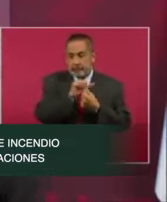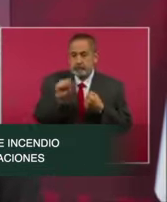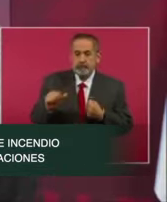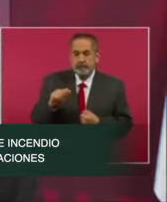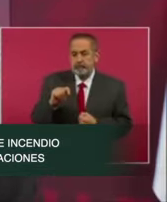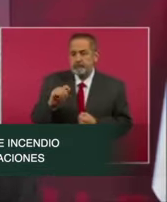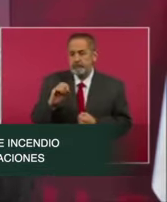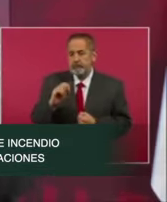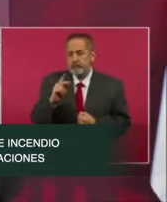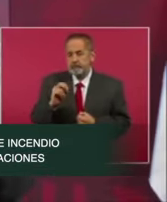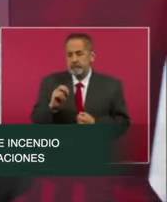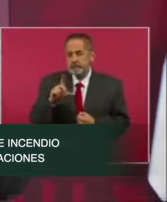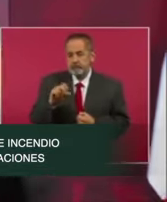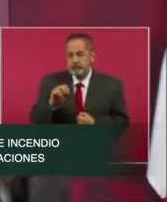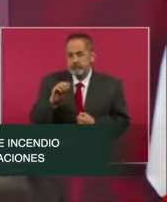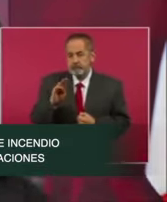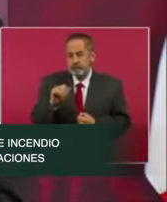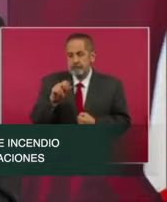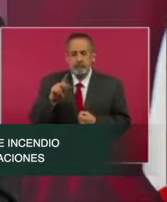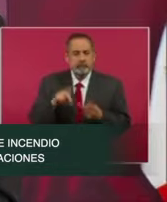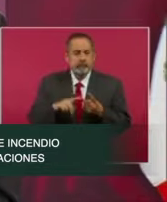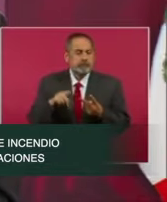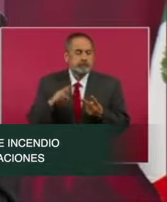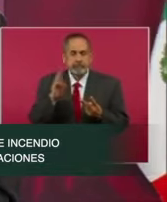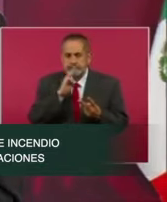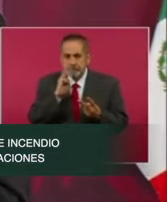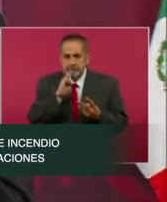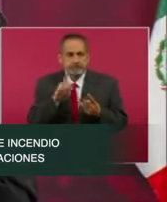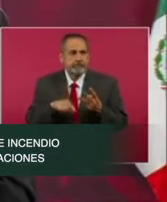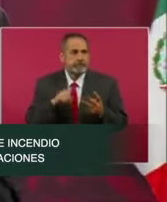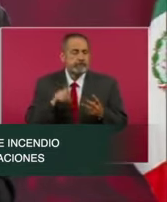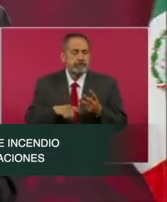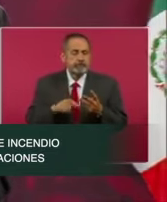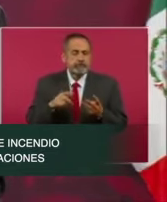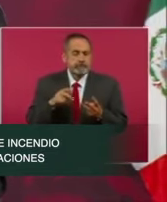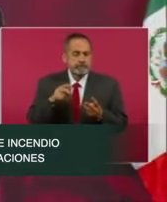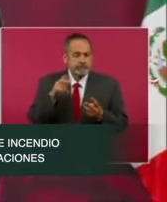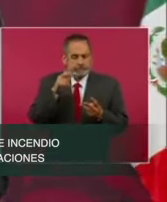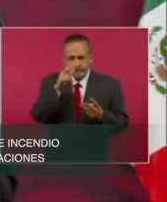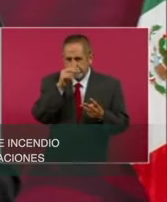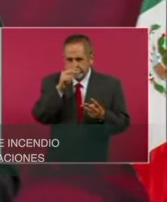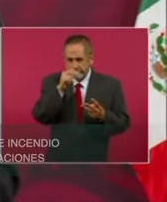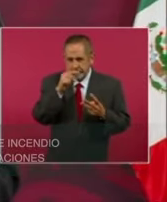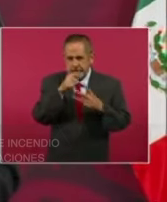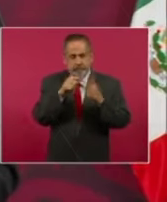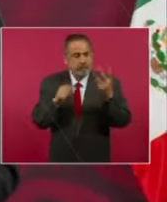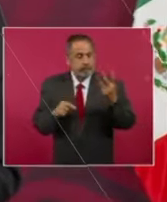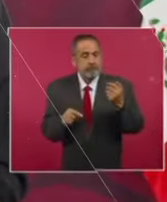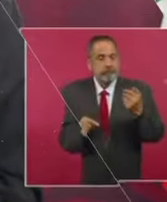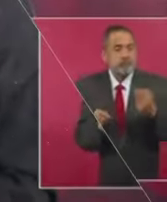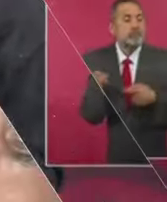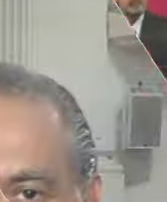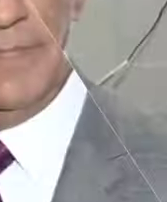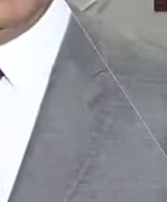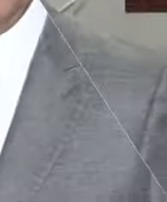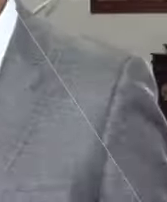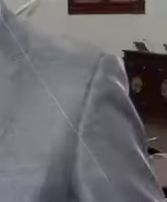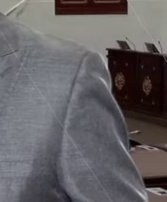evidenciar posibles negligencias u omisiones por parte de personal encargado de la estación